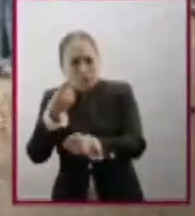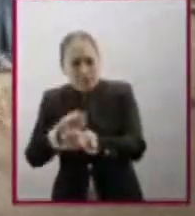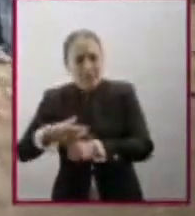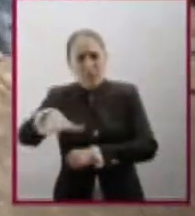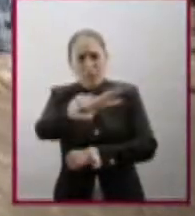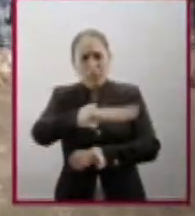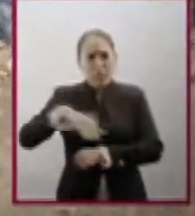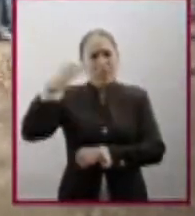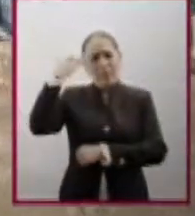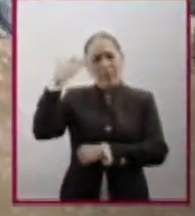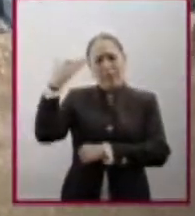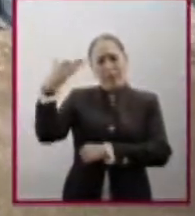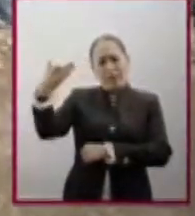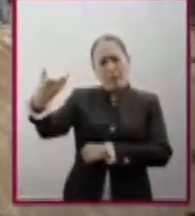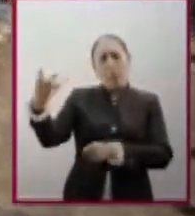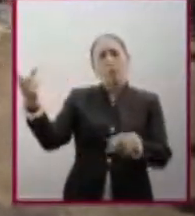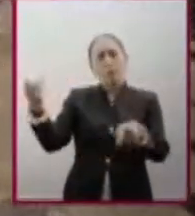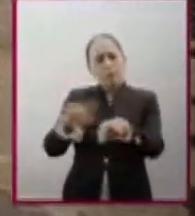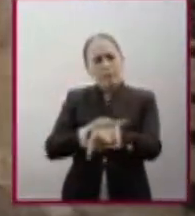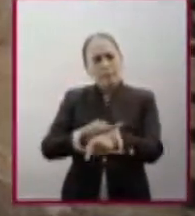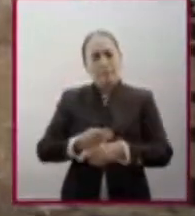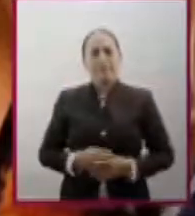a lo largo del tiempo.